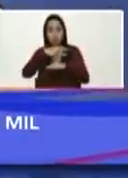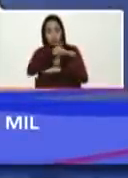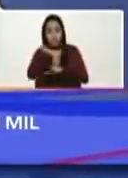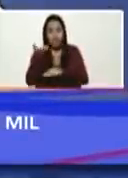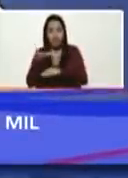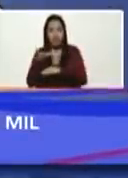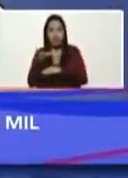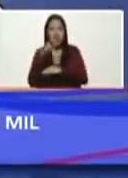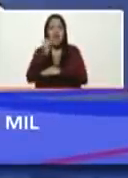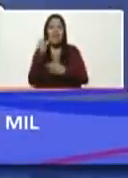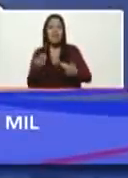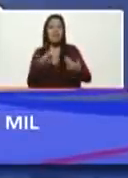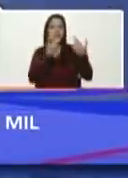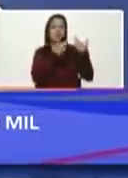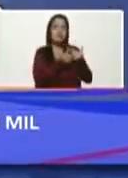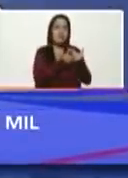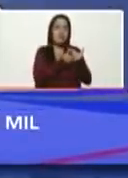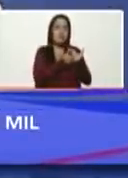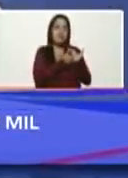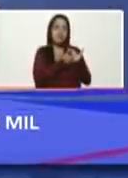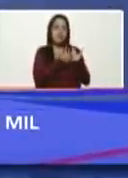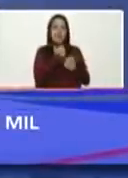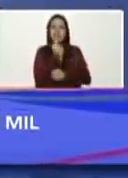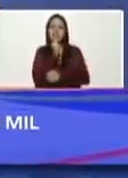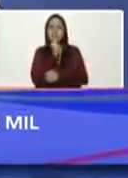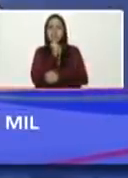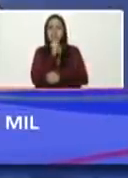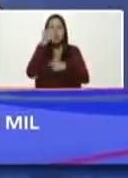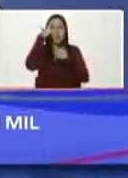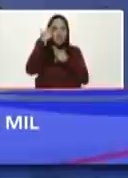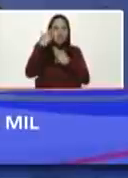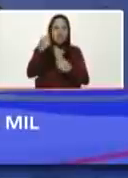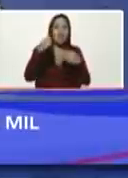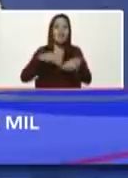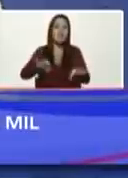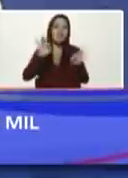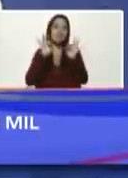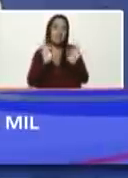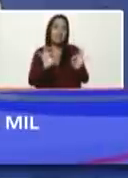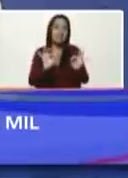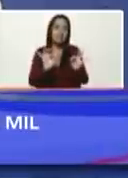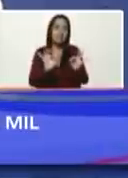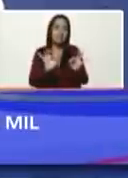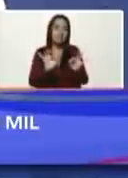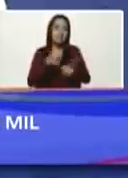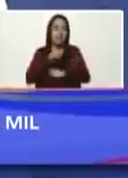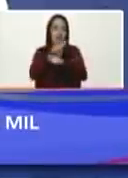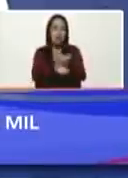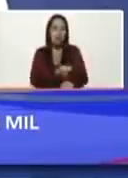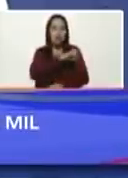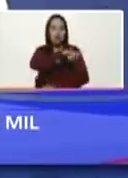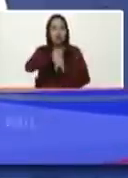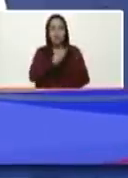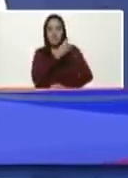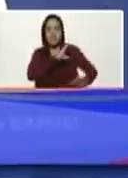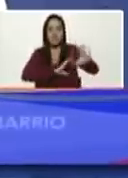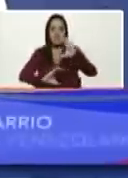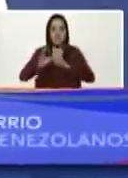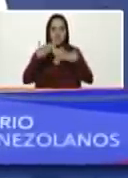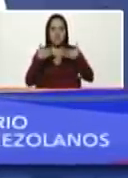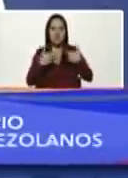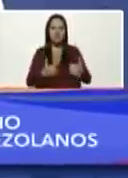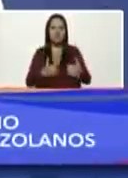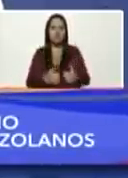vayan cayendo en las manos de los profesionales especialistas graduados en la Universidad de las Ciencias de la Salud